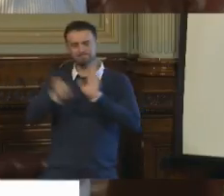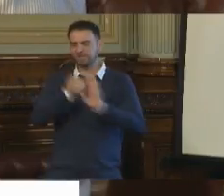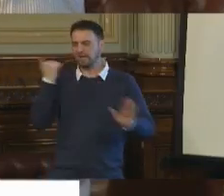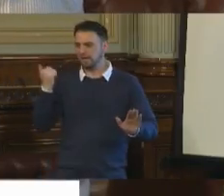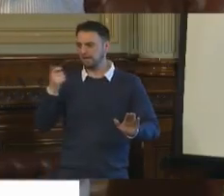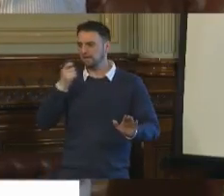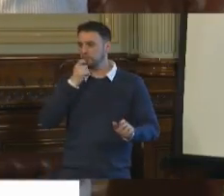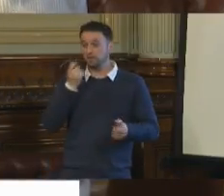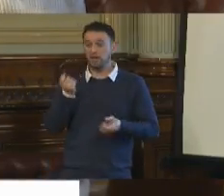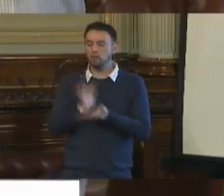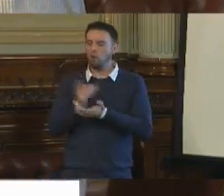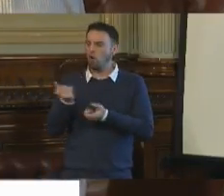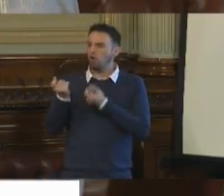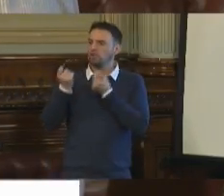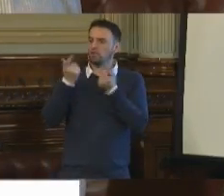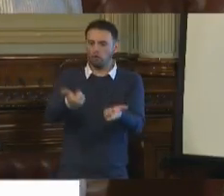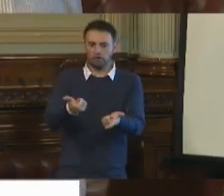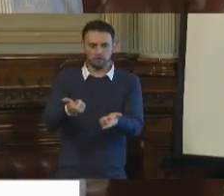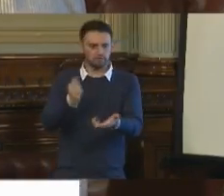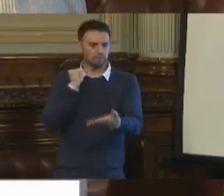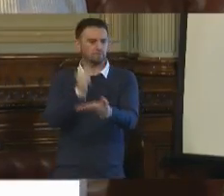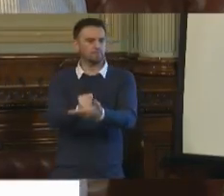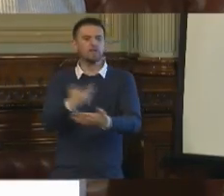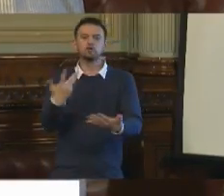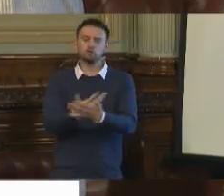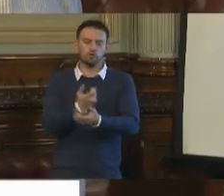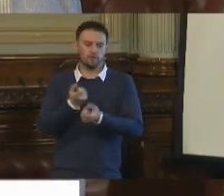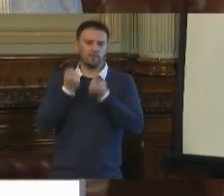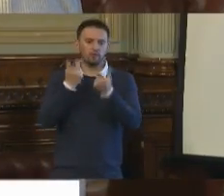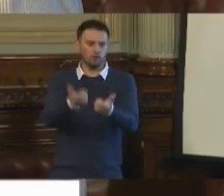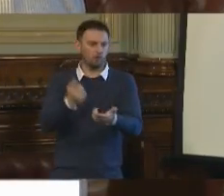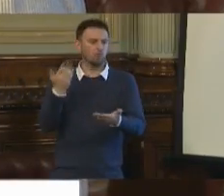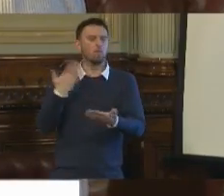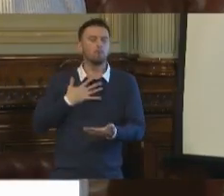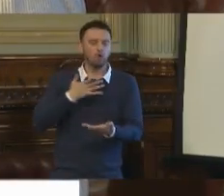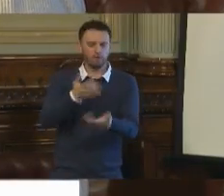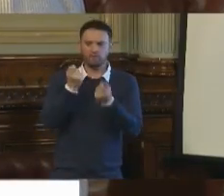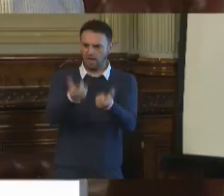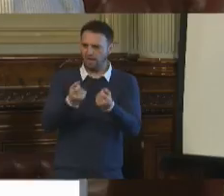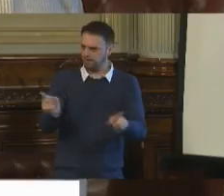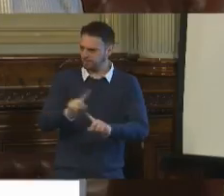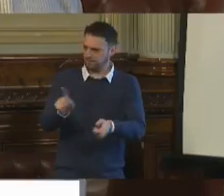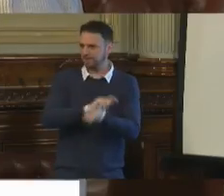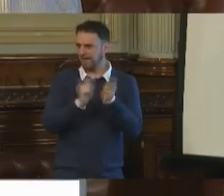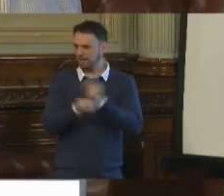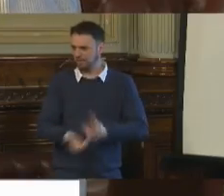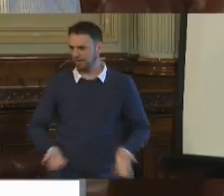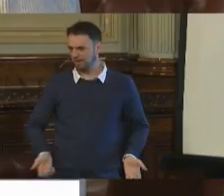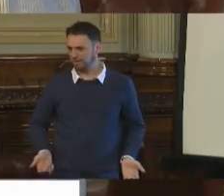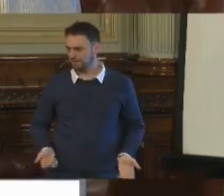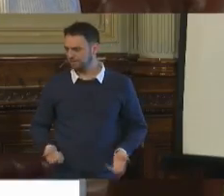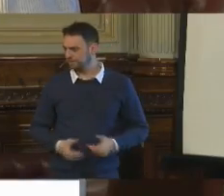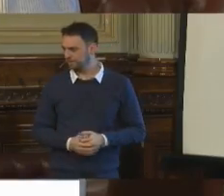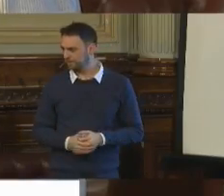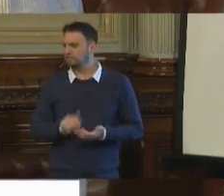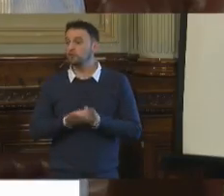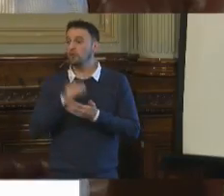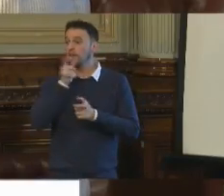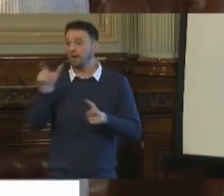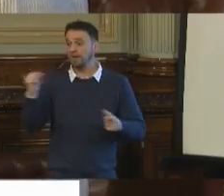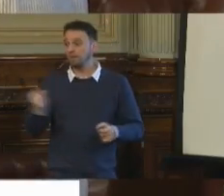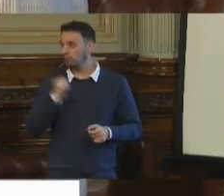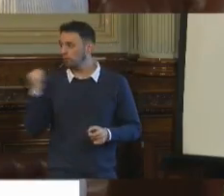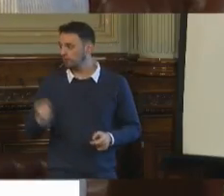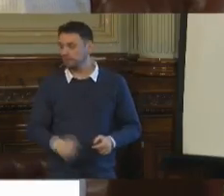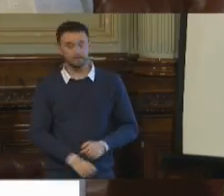otorgando toda una carga no no es una cuestión banal acerca de las